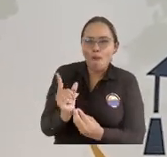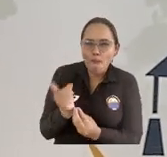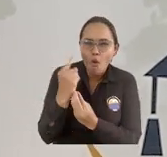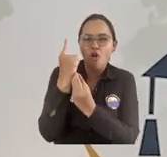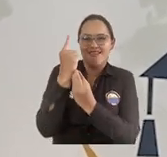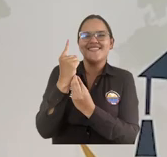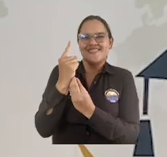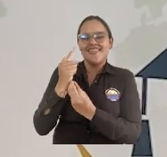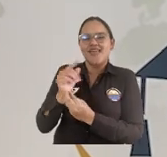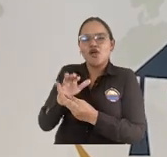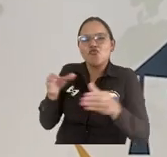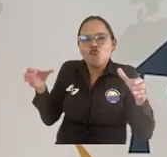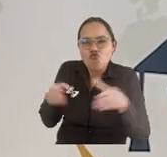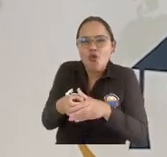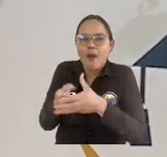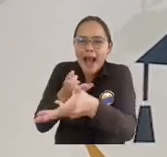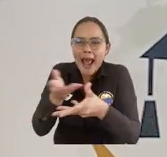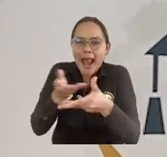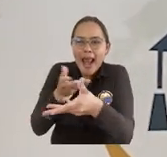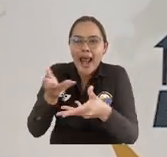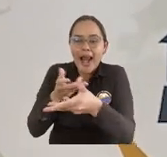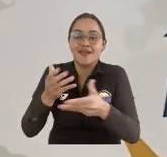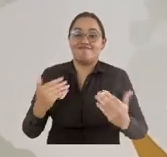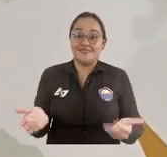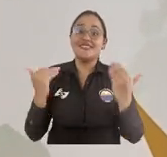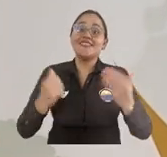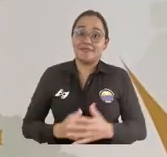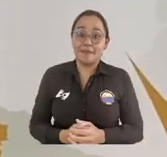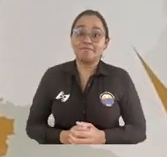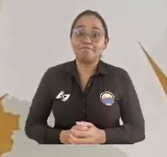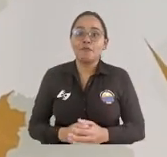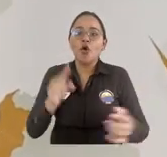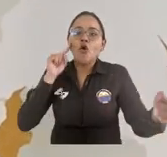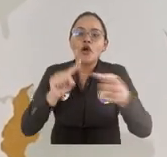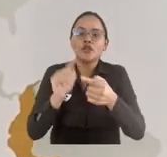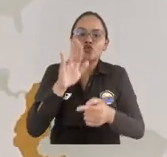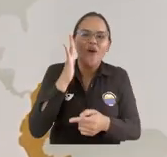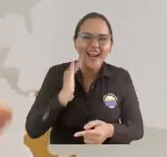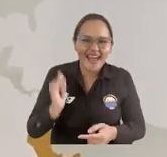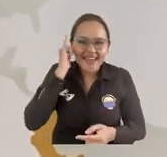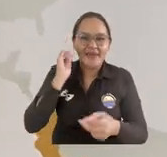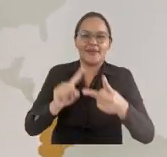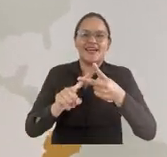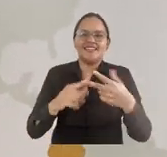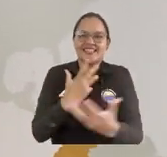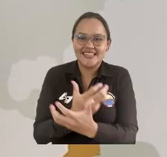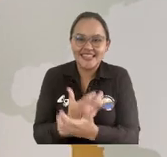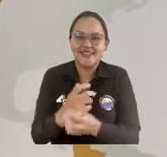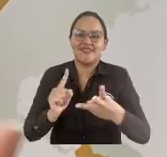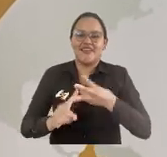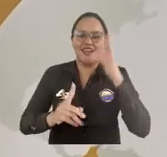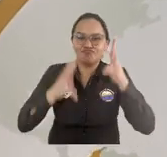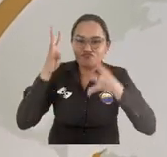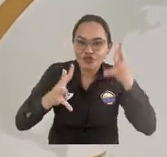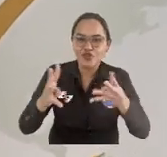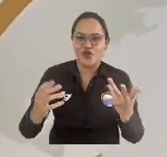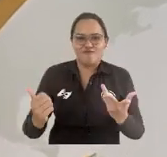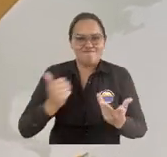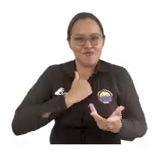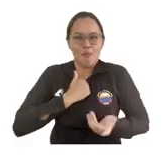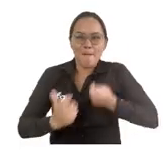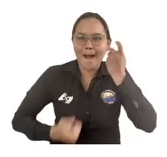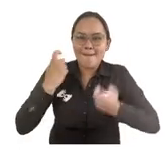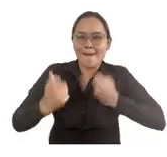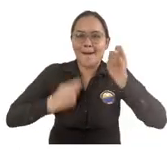Parlamento, pero también en los procesos de integración económica. Entonces, es un paso adelante en la integración académica, científica, de innovación y, por supuesto, de